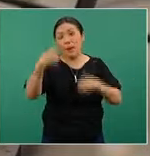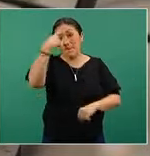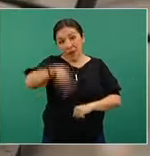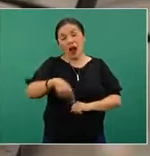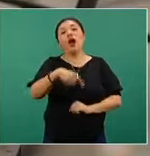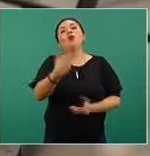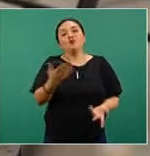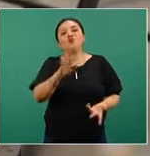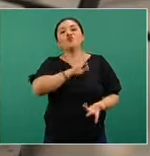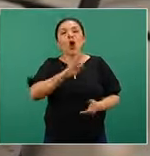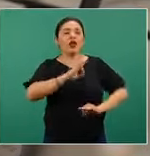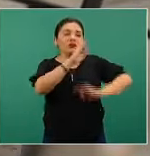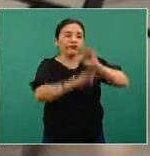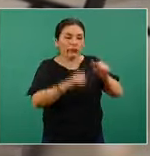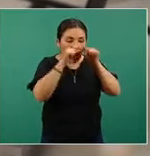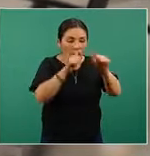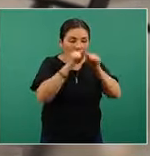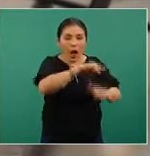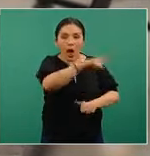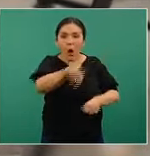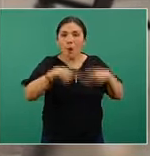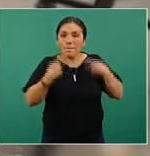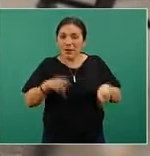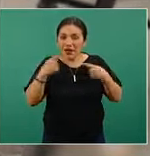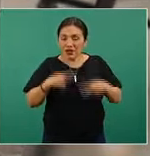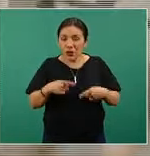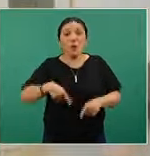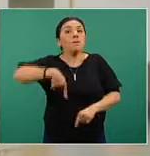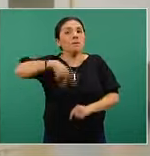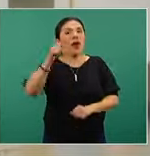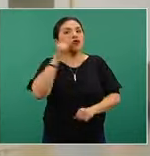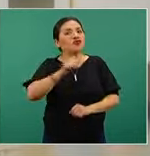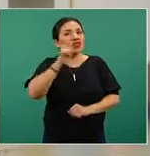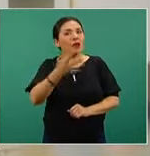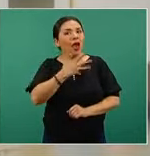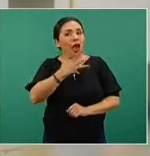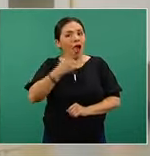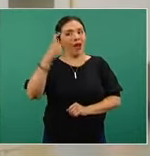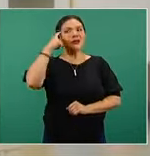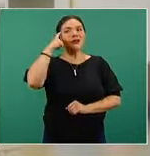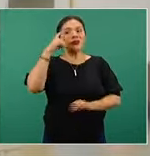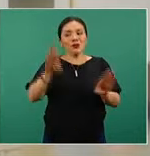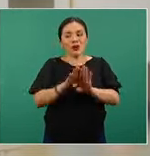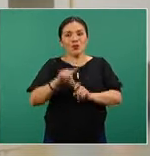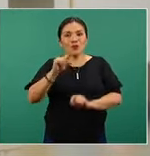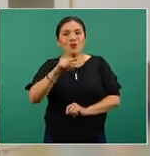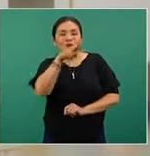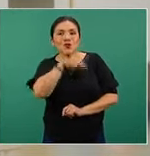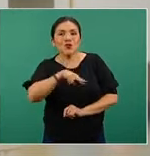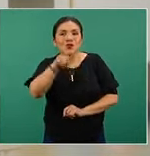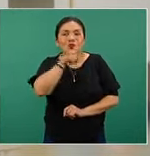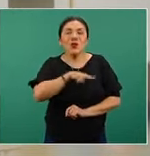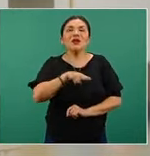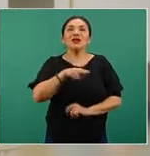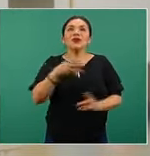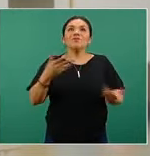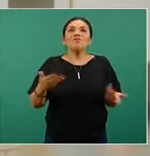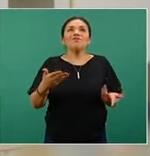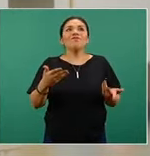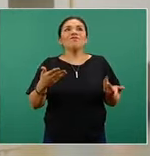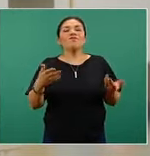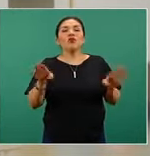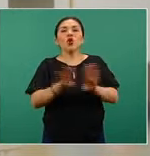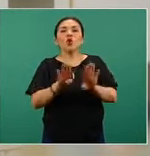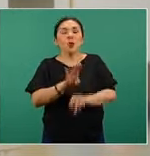para poder tratar de esas personas que siempre hay en nuestra mente esa preocupación en su que será